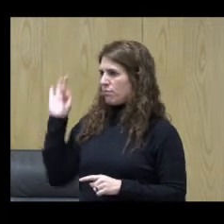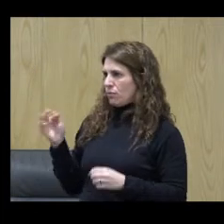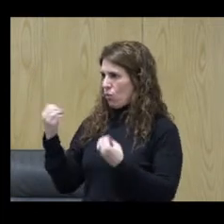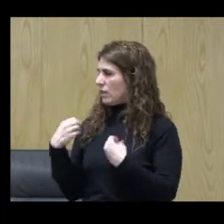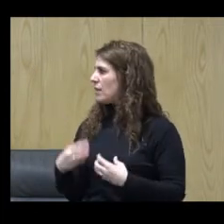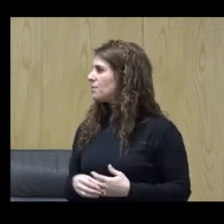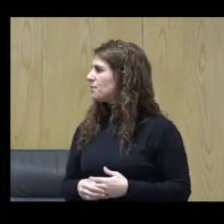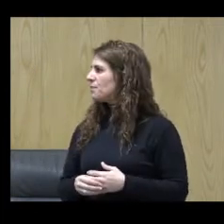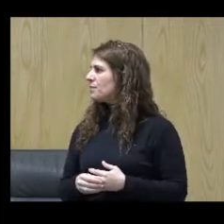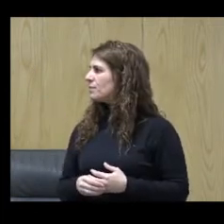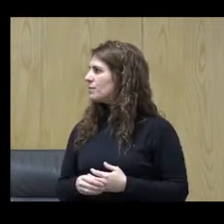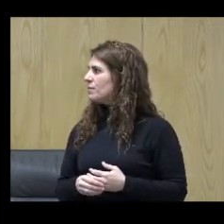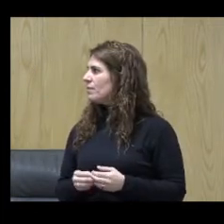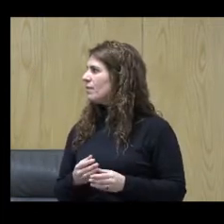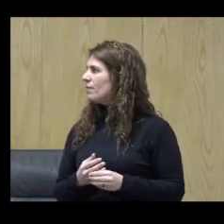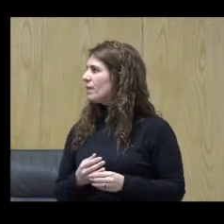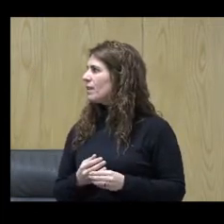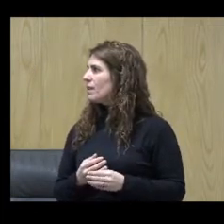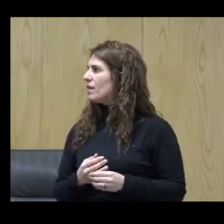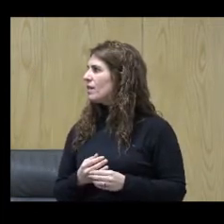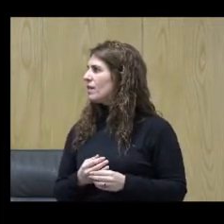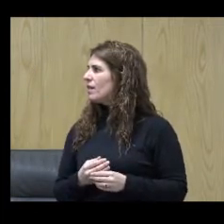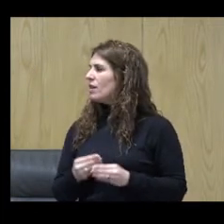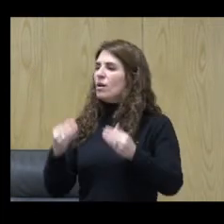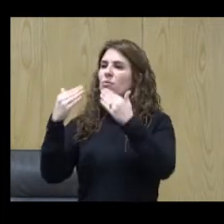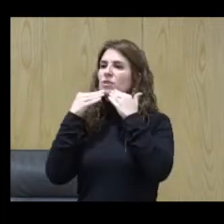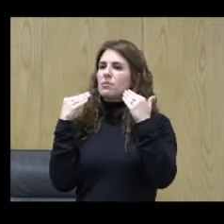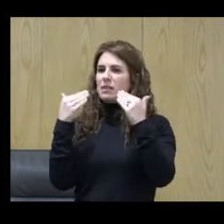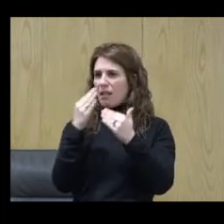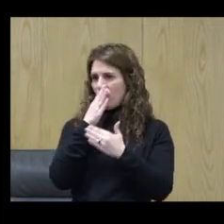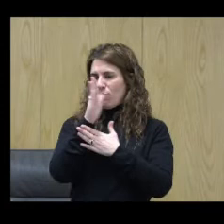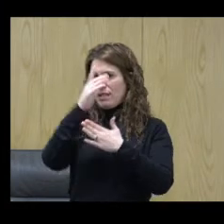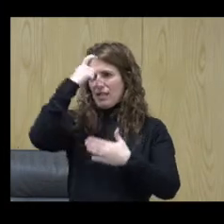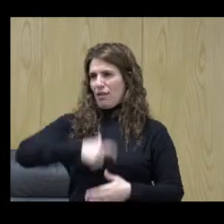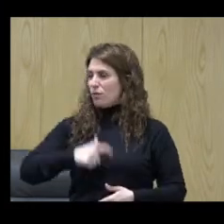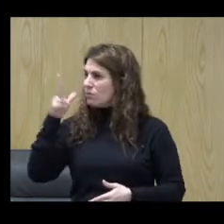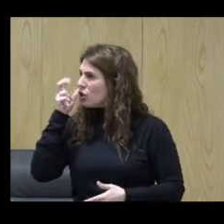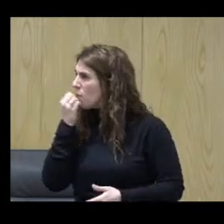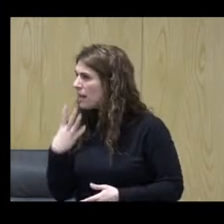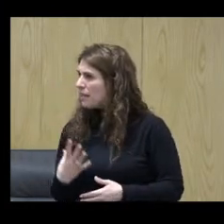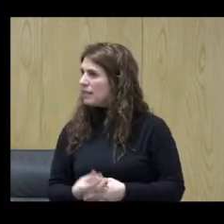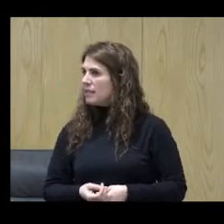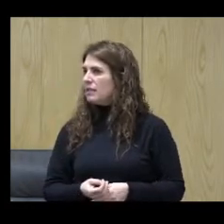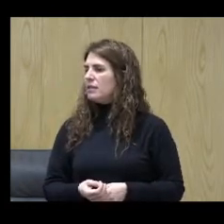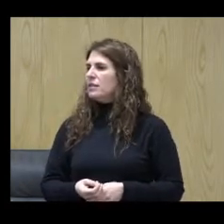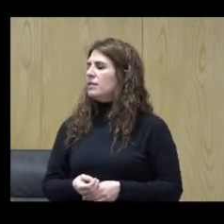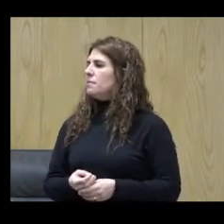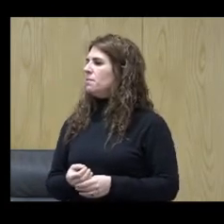acuerdo? Muy bien, Cayetano. Muchísimas gracias por la presentación. ¿Se oye bien desde aquí? Sí.